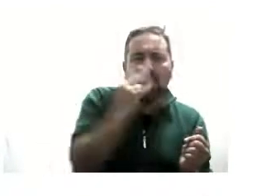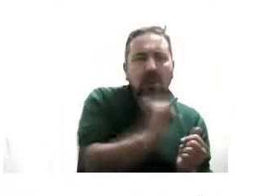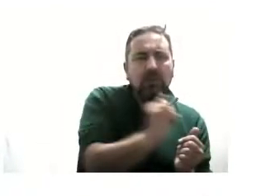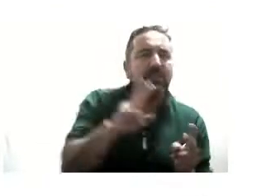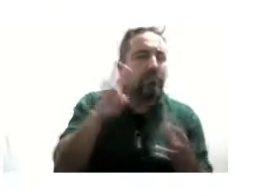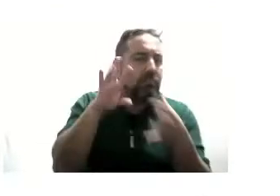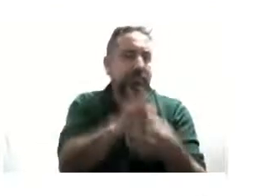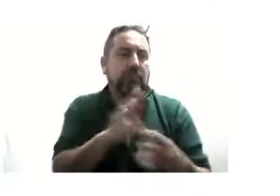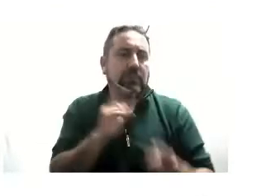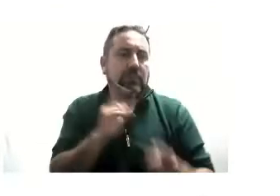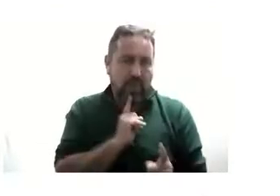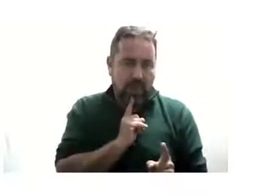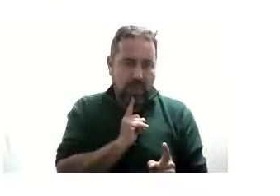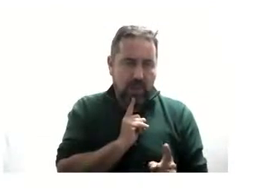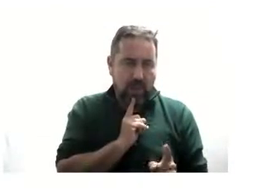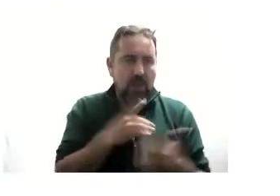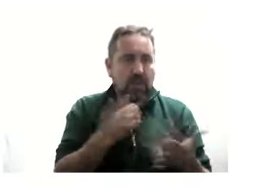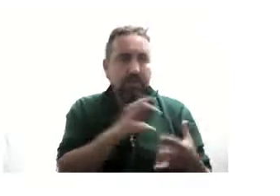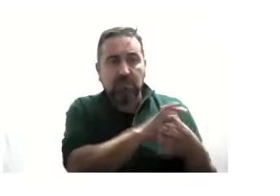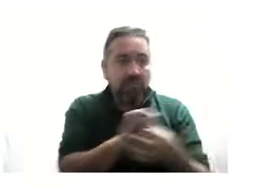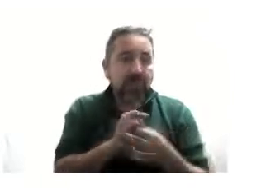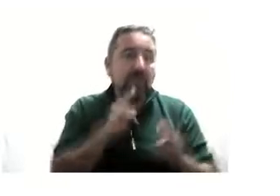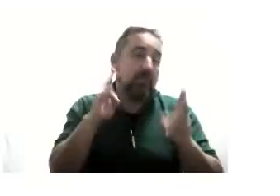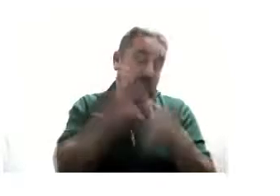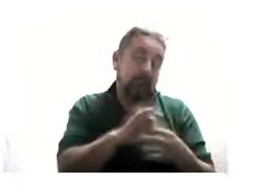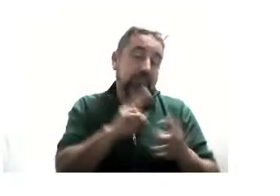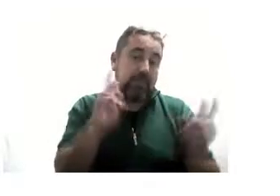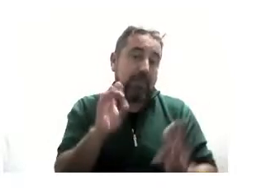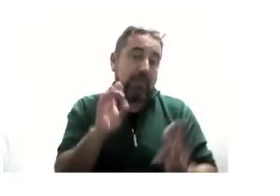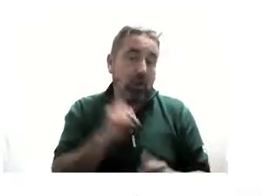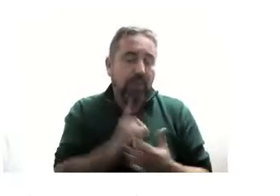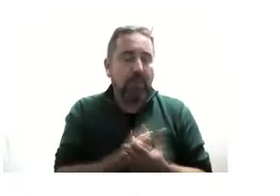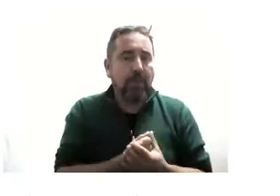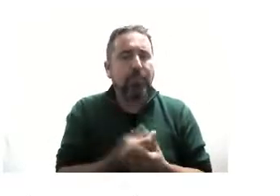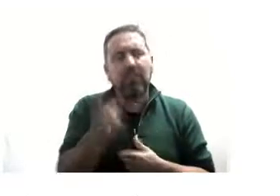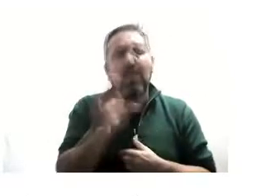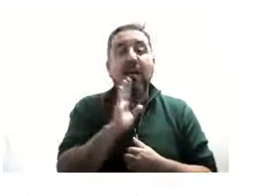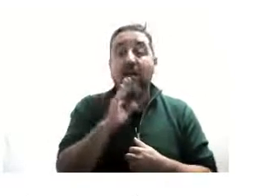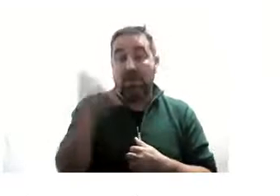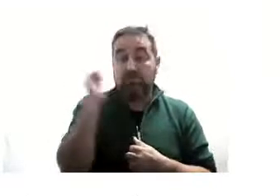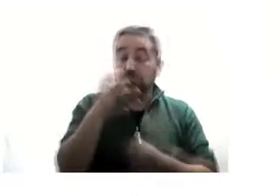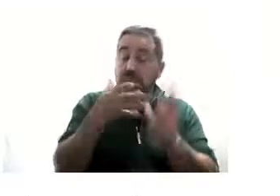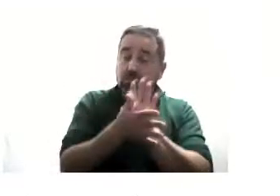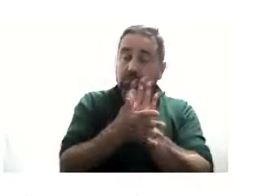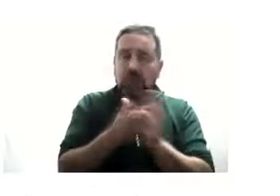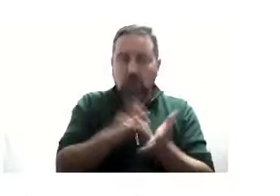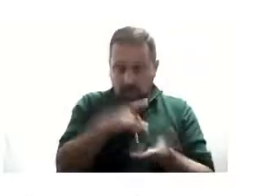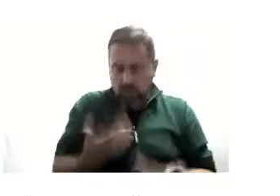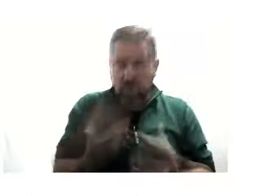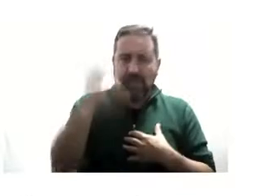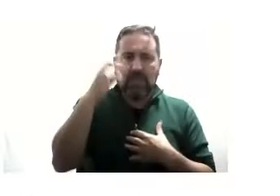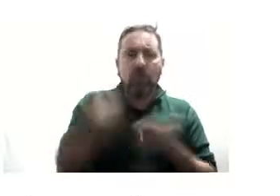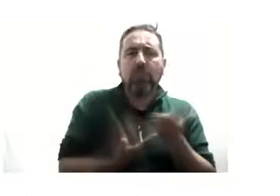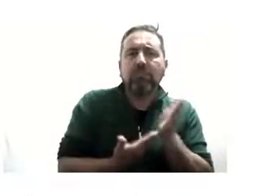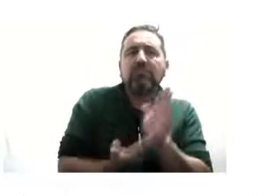sordera y todos los aspectos que se relacionan con la sordera. Entonces, como bien decías, para esta charla he